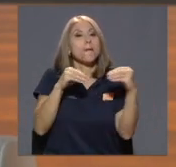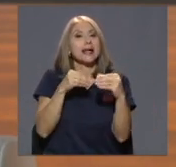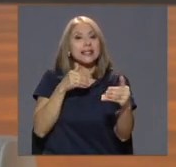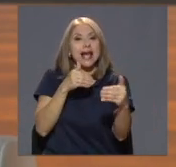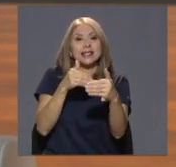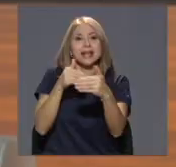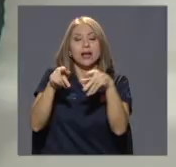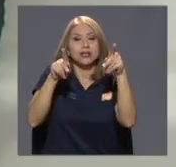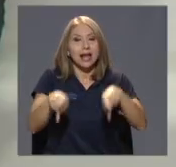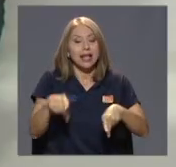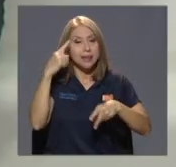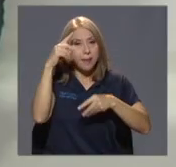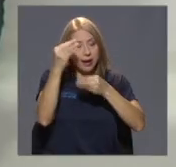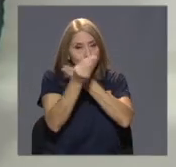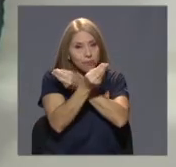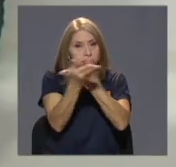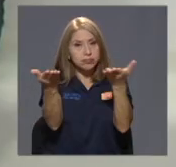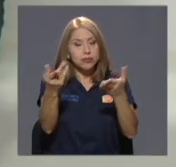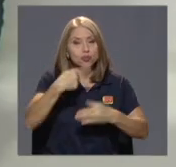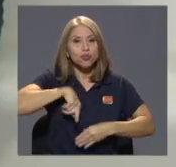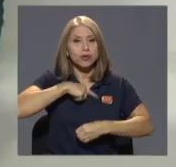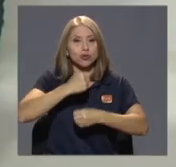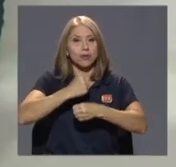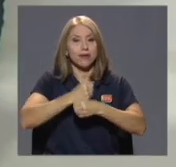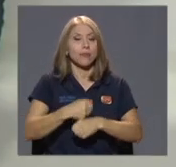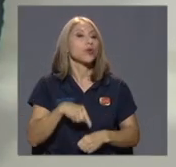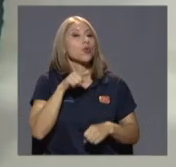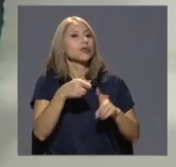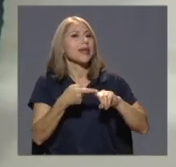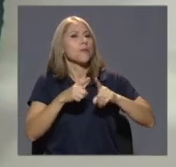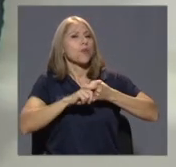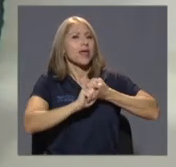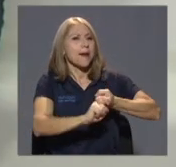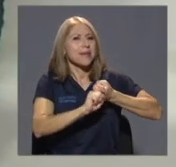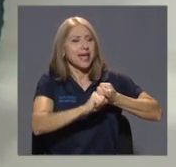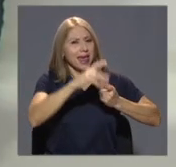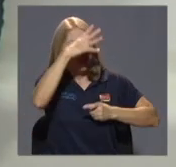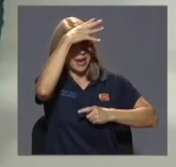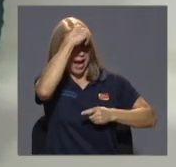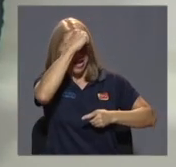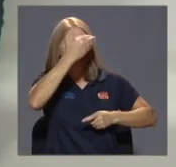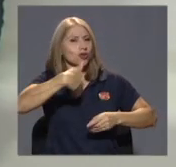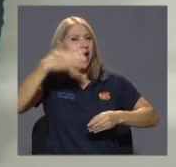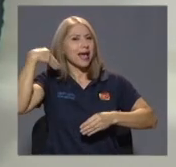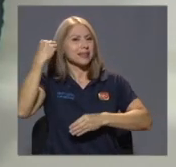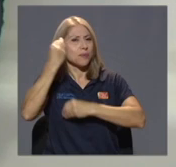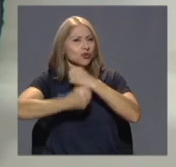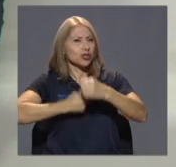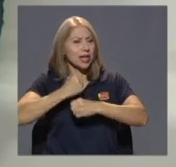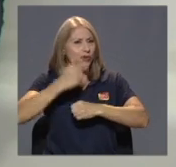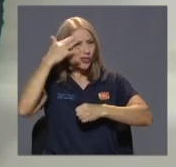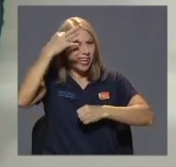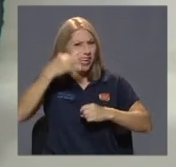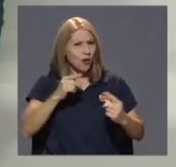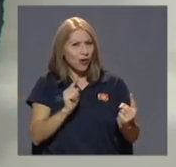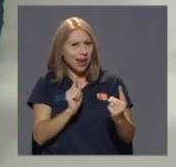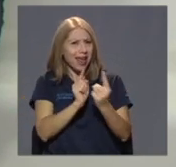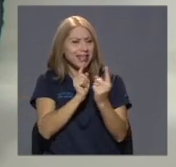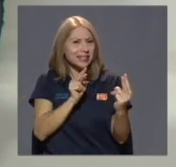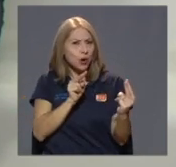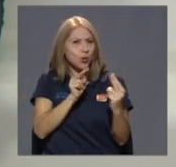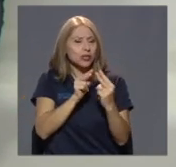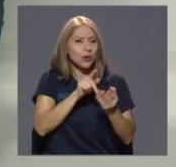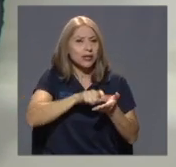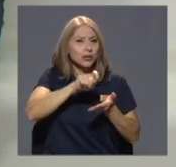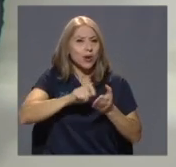lo que estamos haciendo. Usted es muy amiga de Carlos de hace muchos años. De hecho, creo que se conocieron en la escuela de comunicación, inclusive.